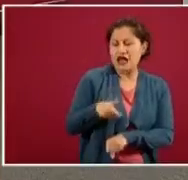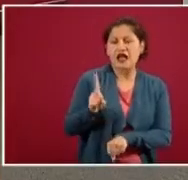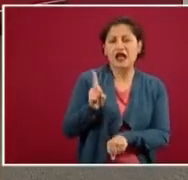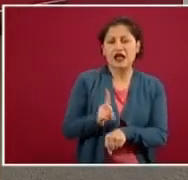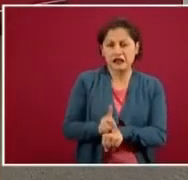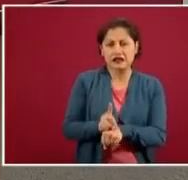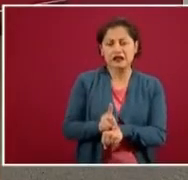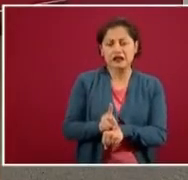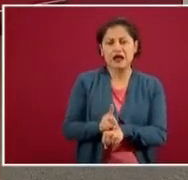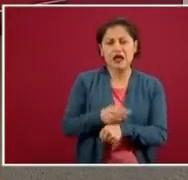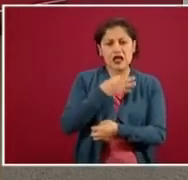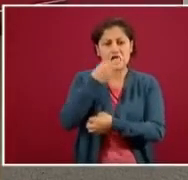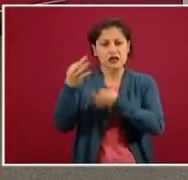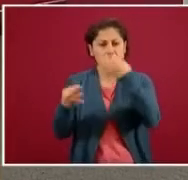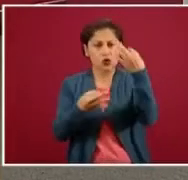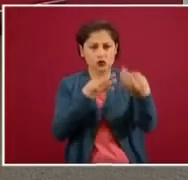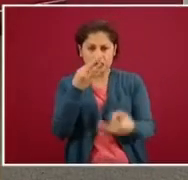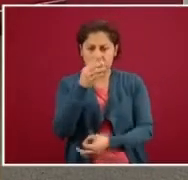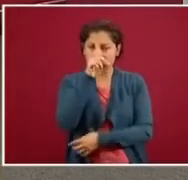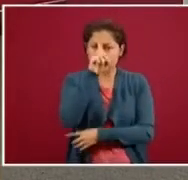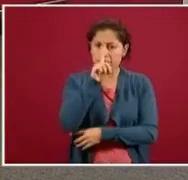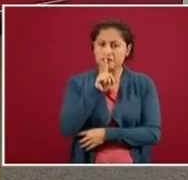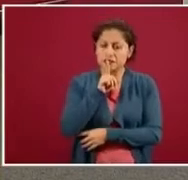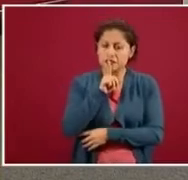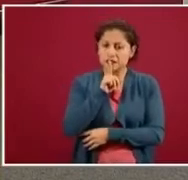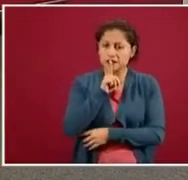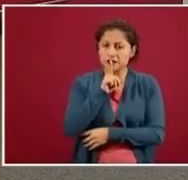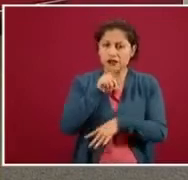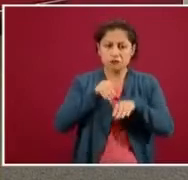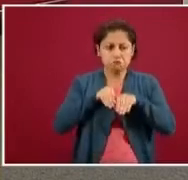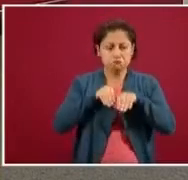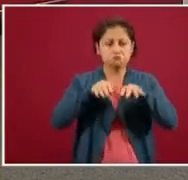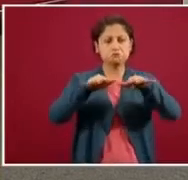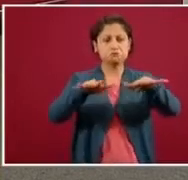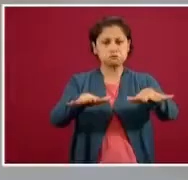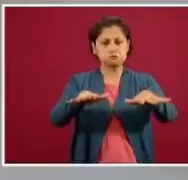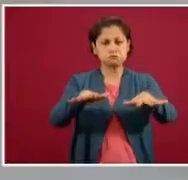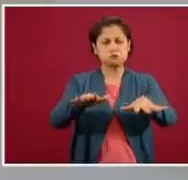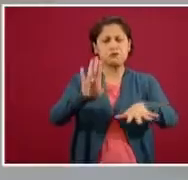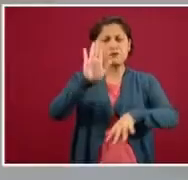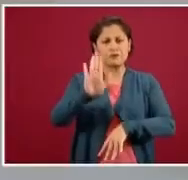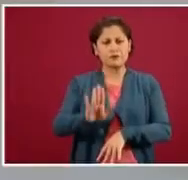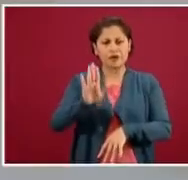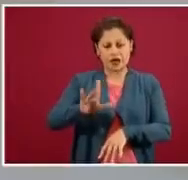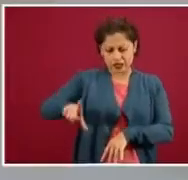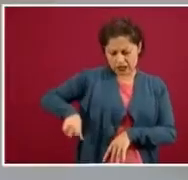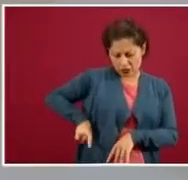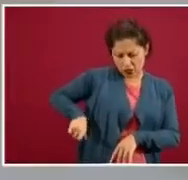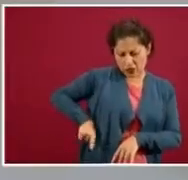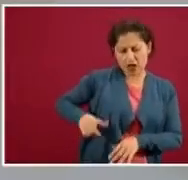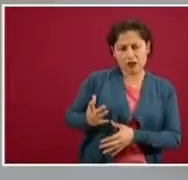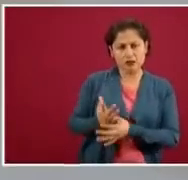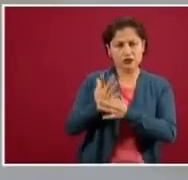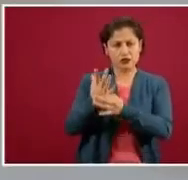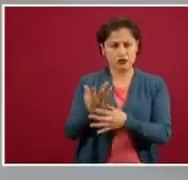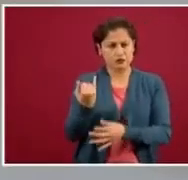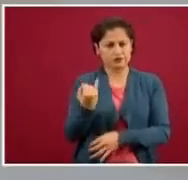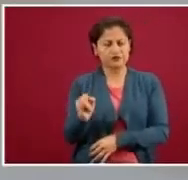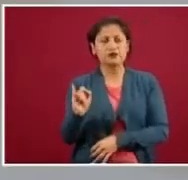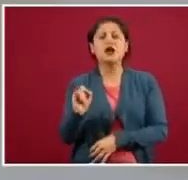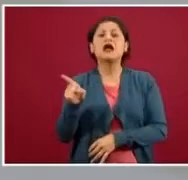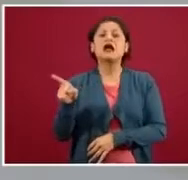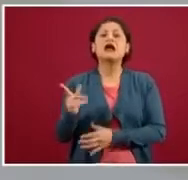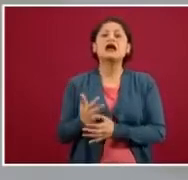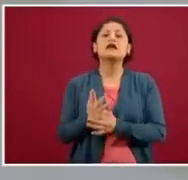circulaba una falsa proclama supuestamente proveniente del gobierno que hablaba de que se declararía